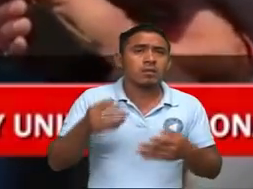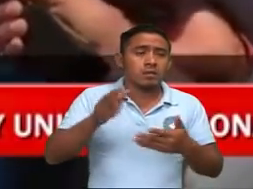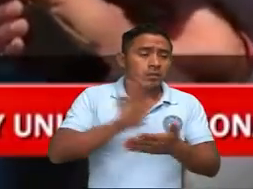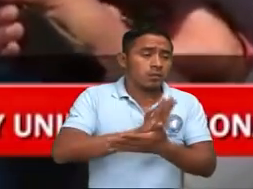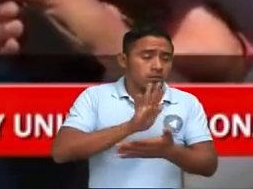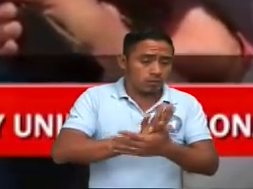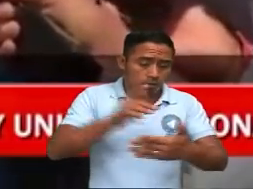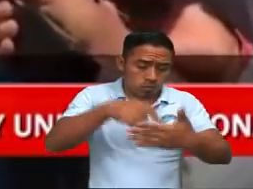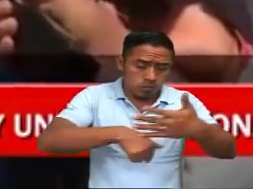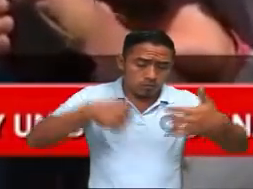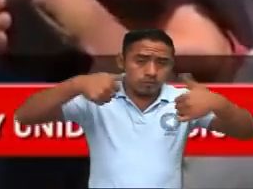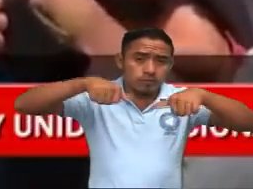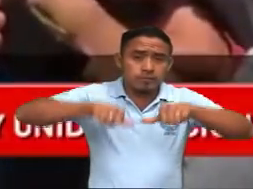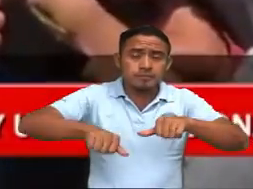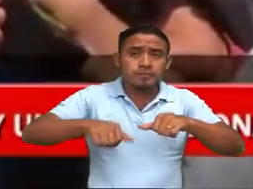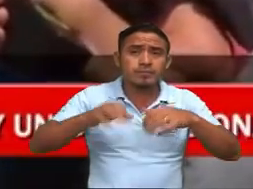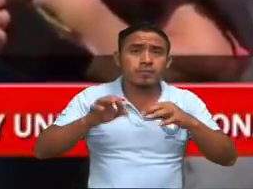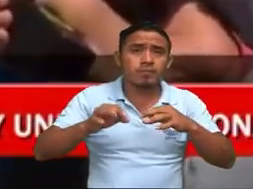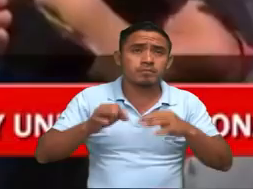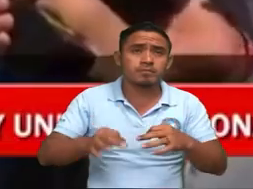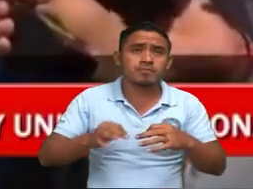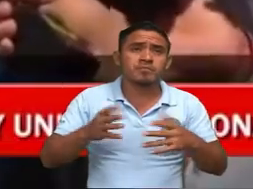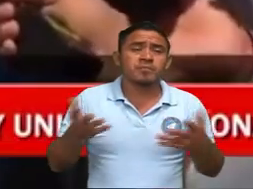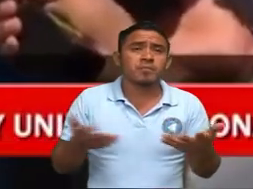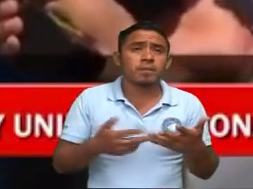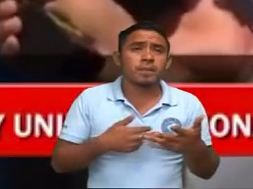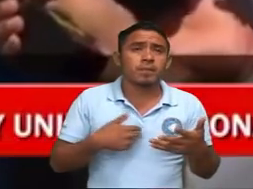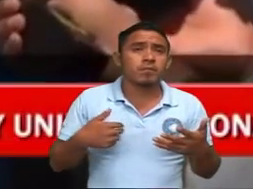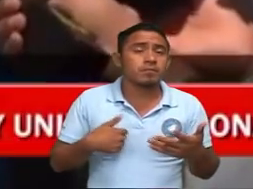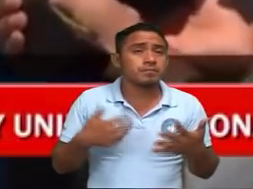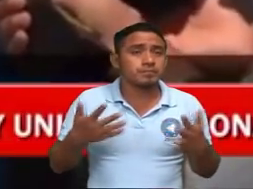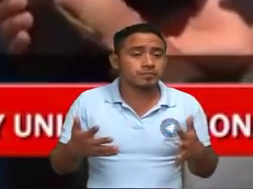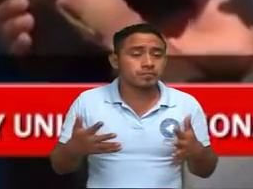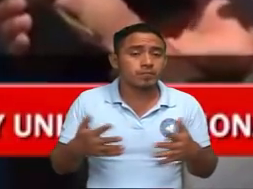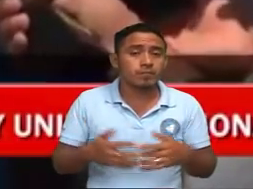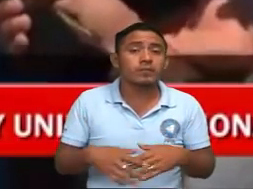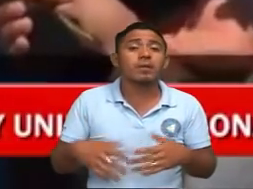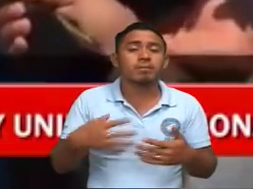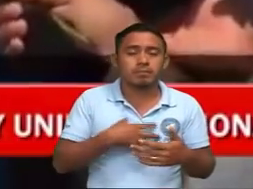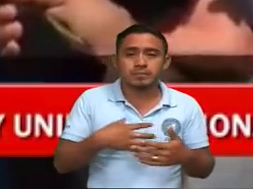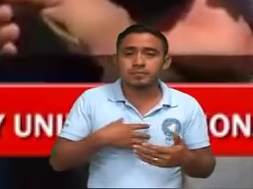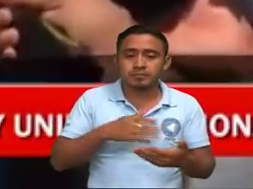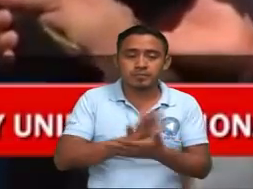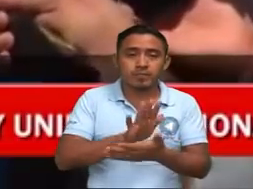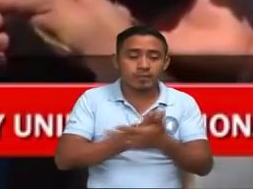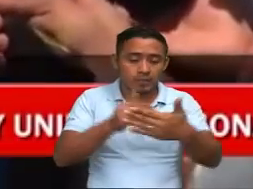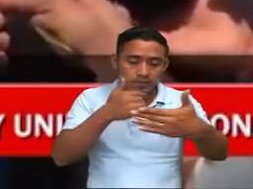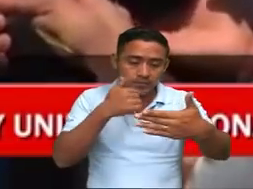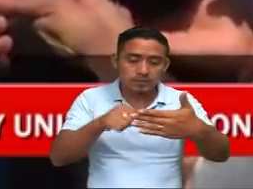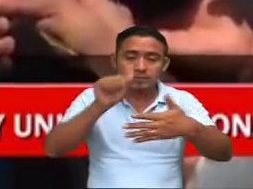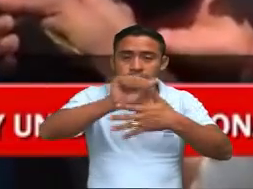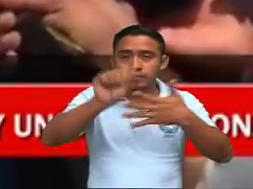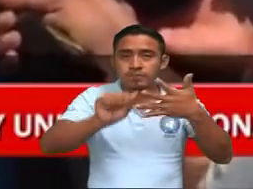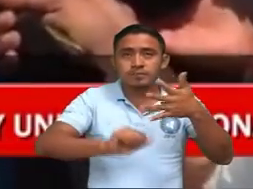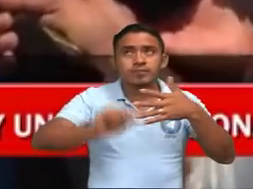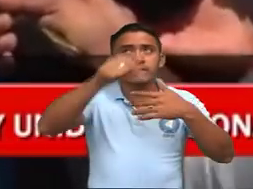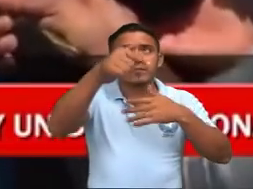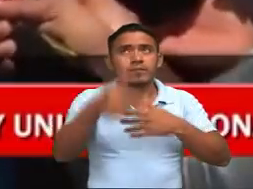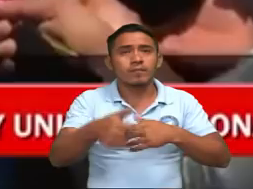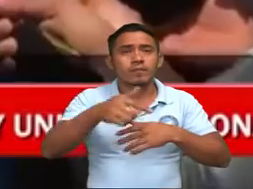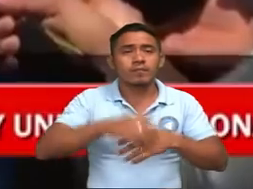marco constitucional, digámoslo así, a esta negociación. Y la hoja de ruta dice en su artículo